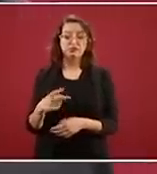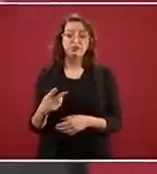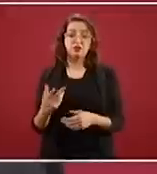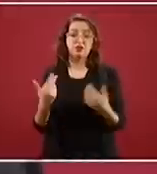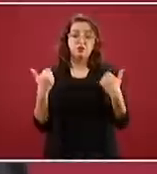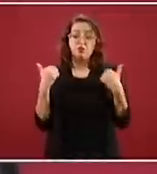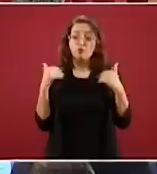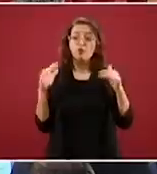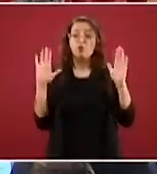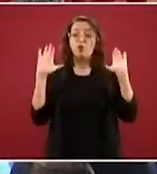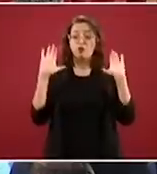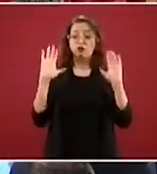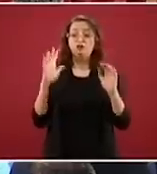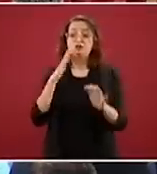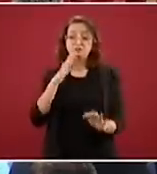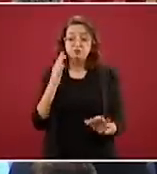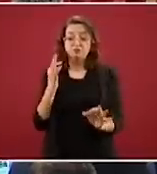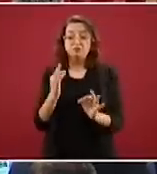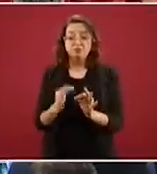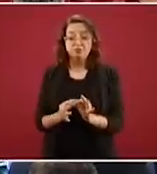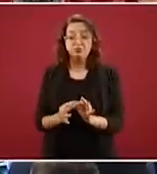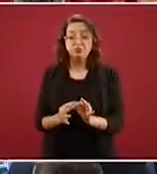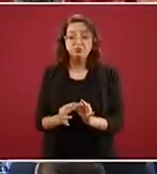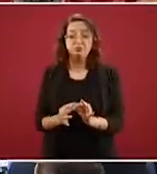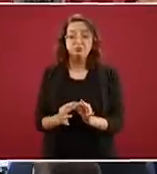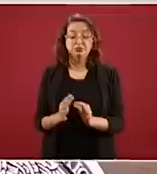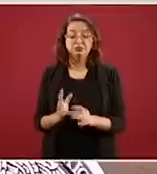policía muy responsable,